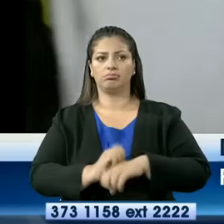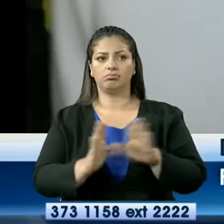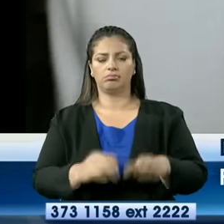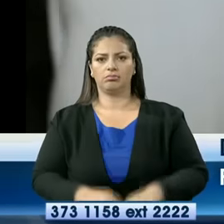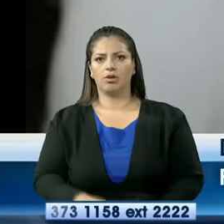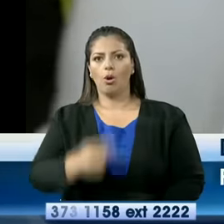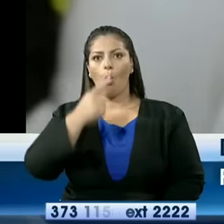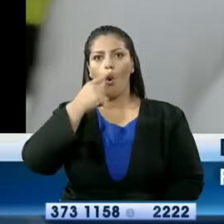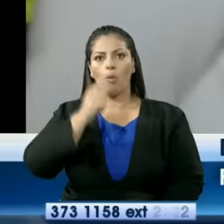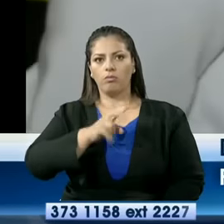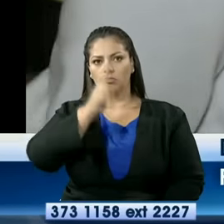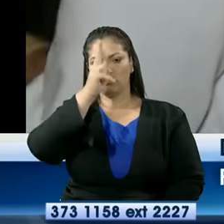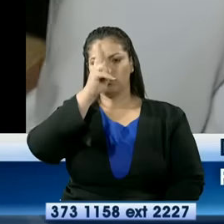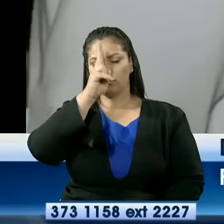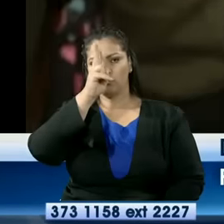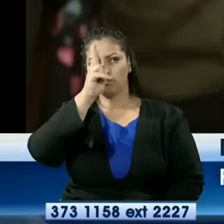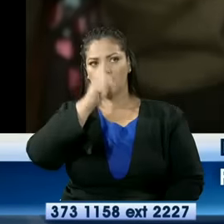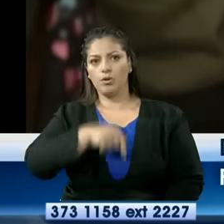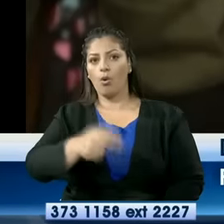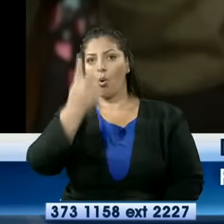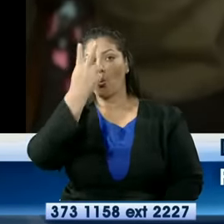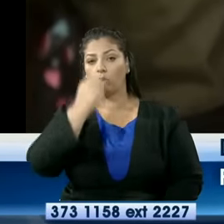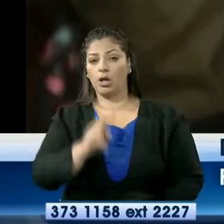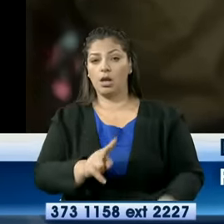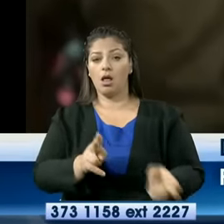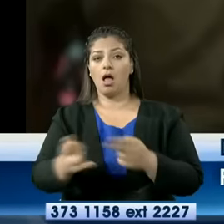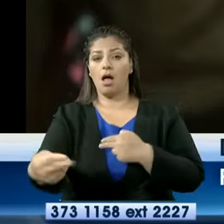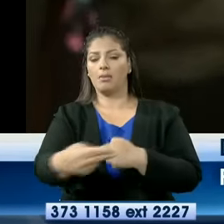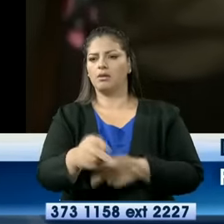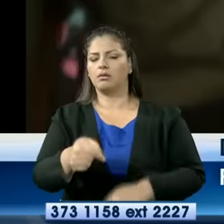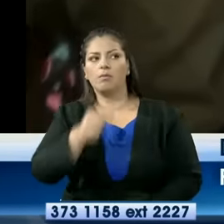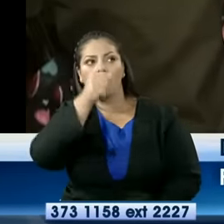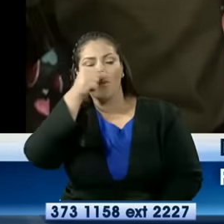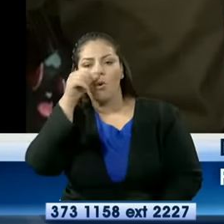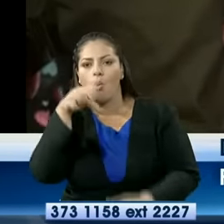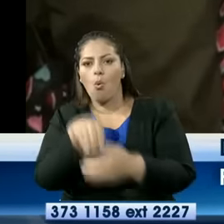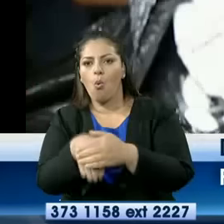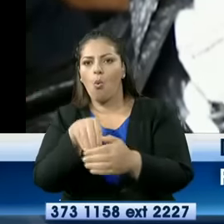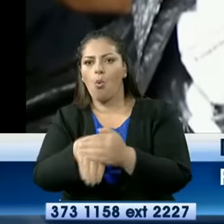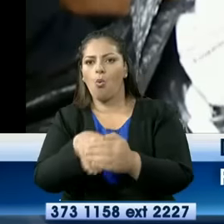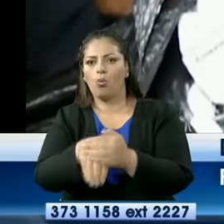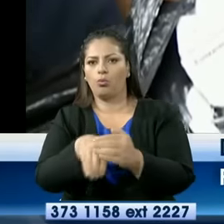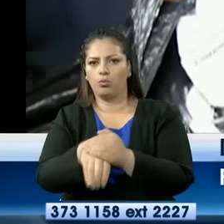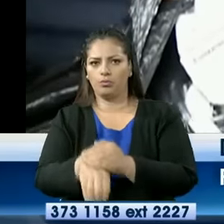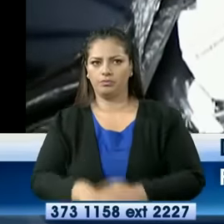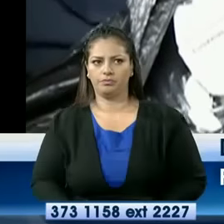alcaloide guardado en la habitación de un hotel. Al parecer son microtraficantes de paso, a